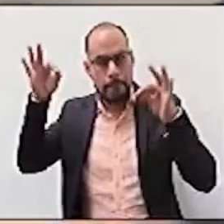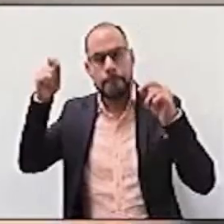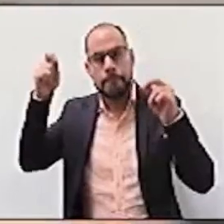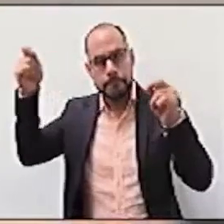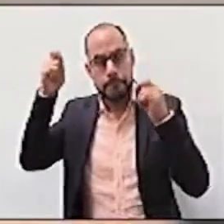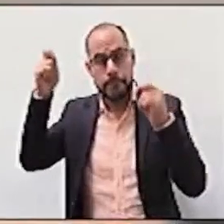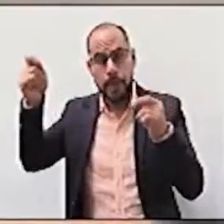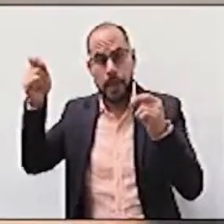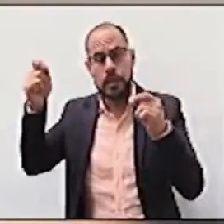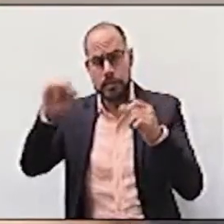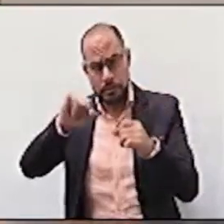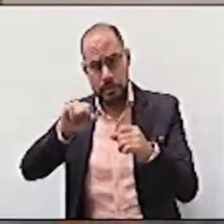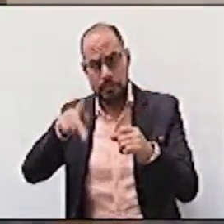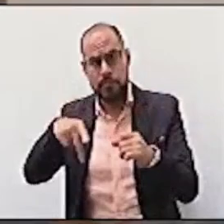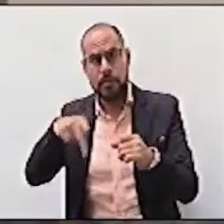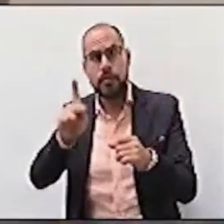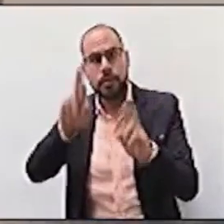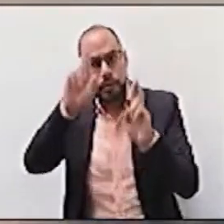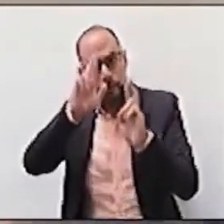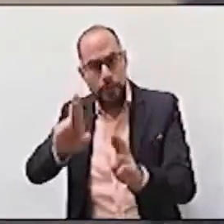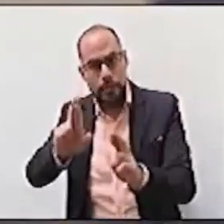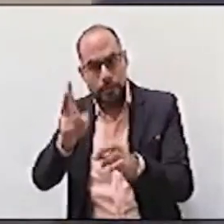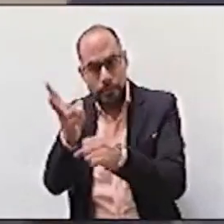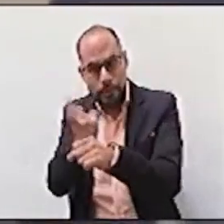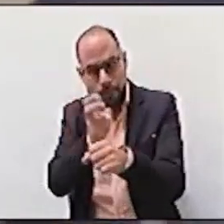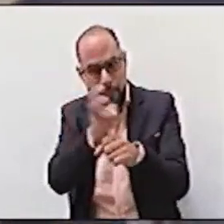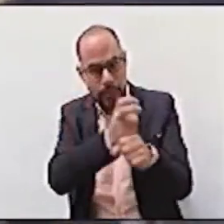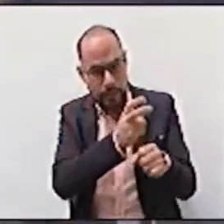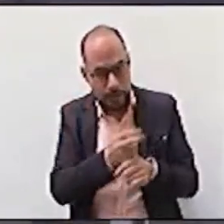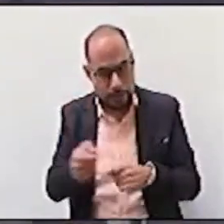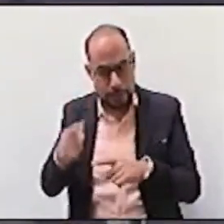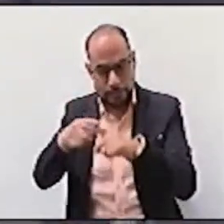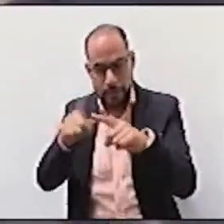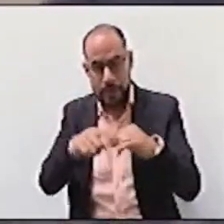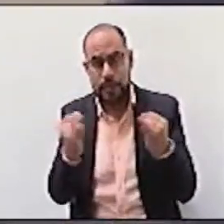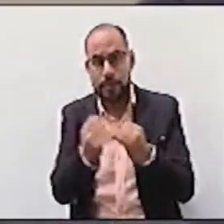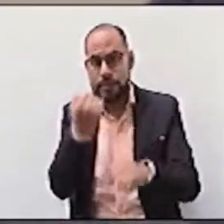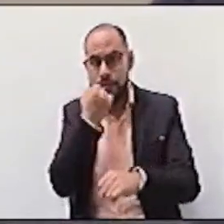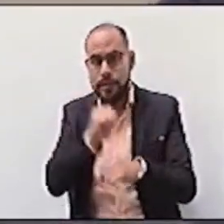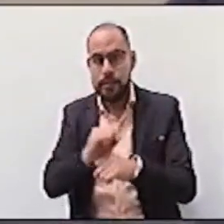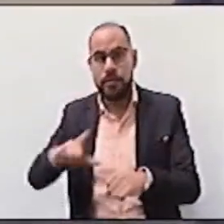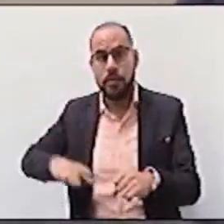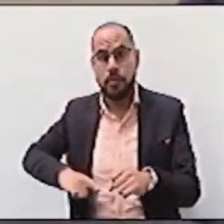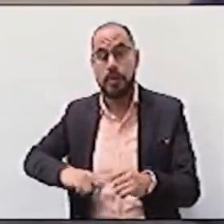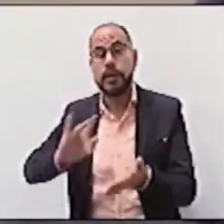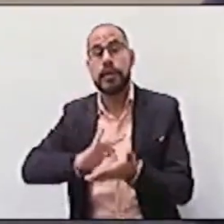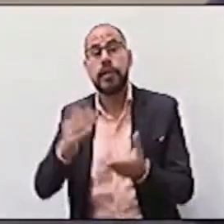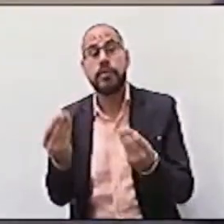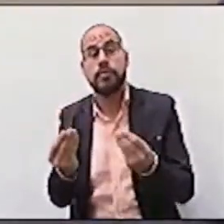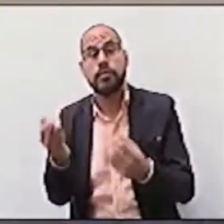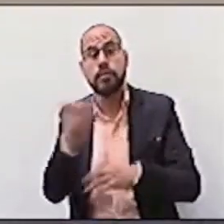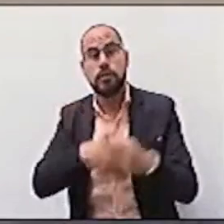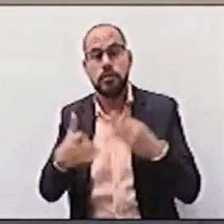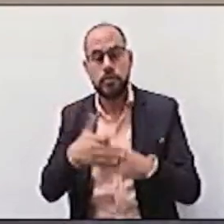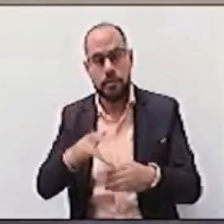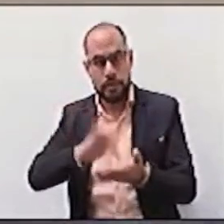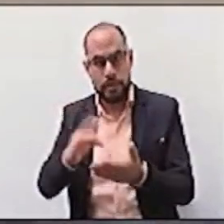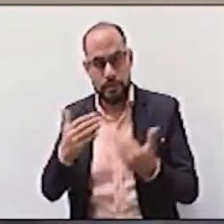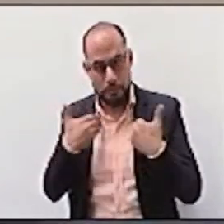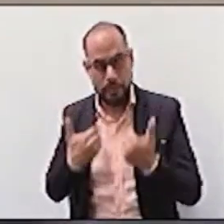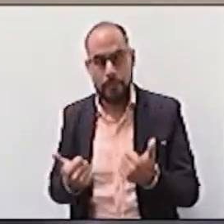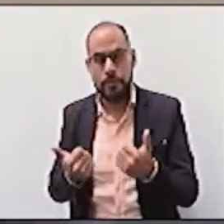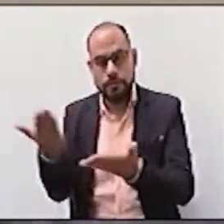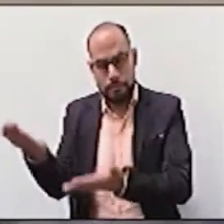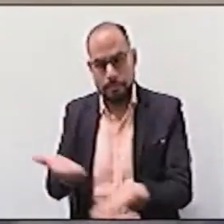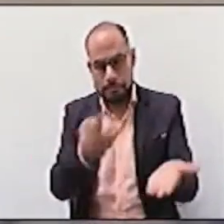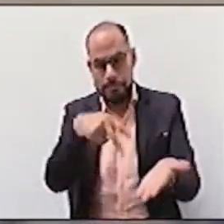para el Pleno, para los invitados y, por supuesto, para el secretario de Gobernación. ¿Sí? Muchas gracias a todos, gracias por su comprensión. Señor